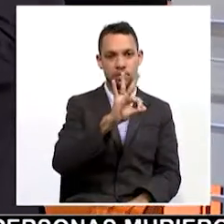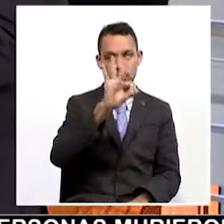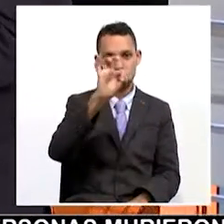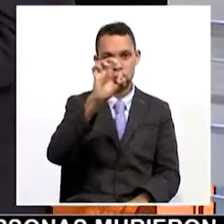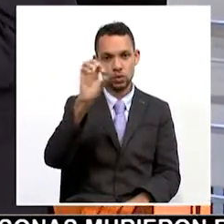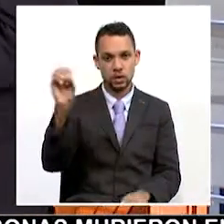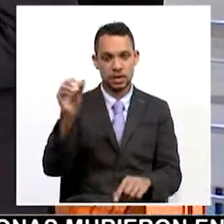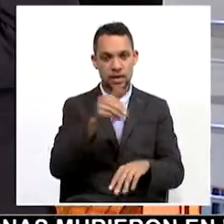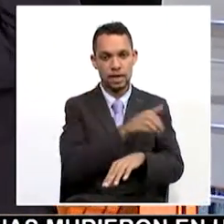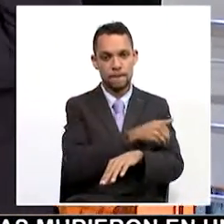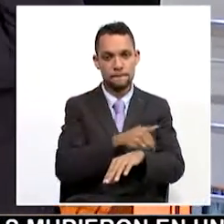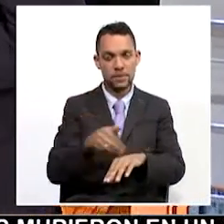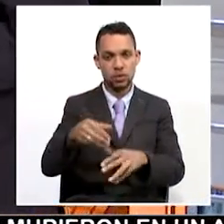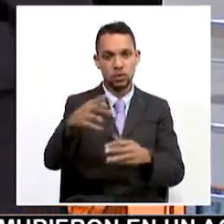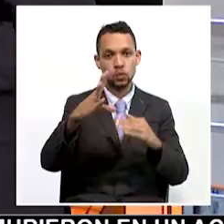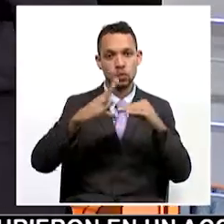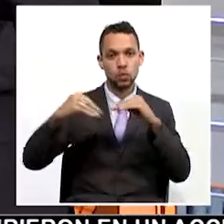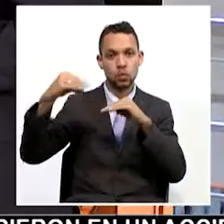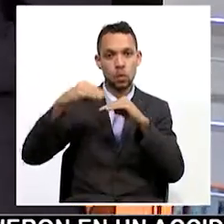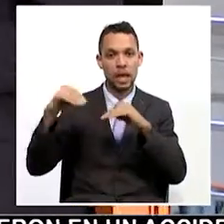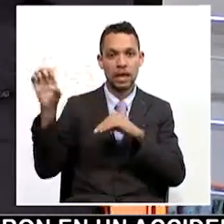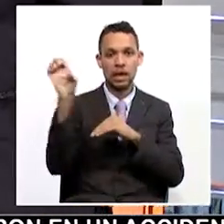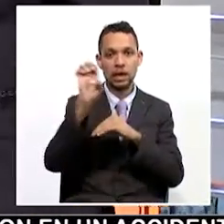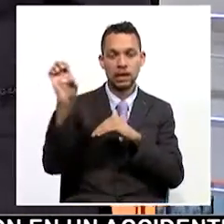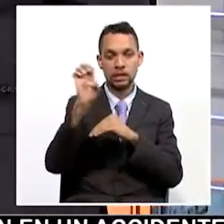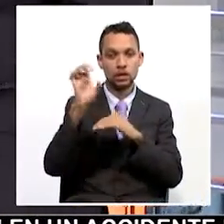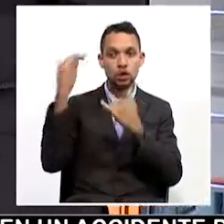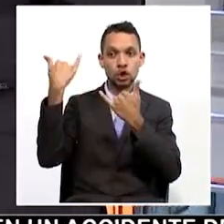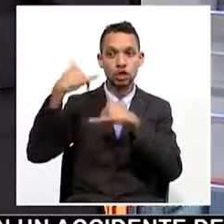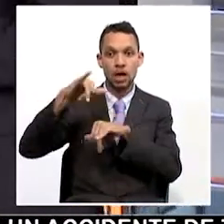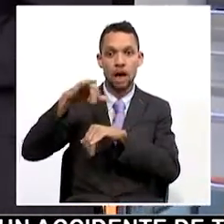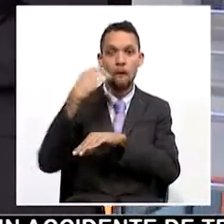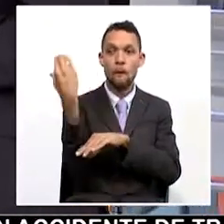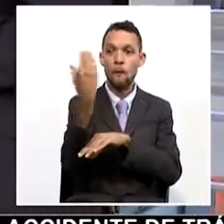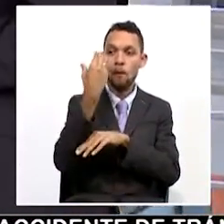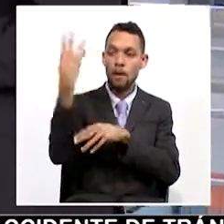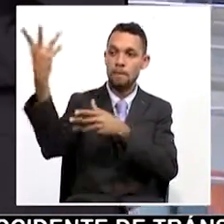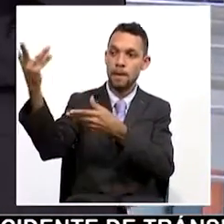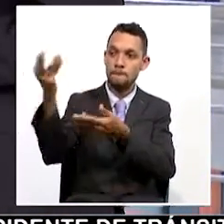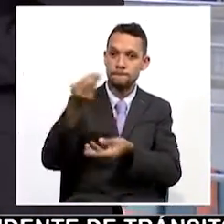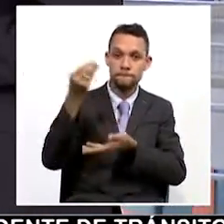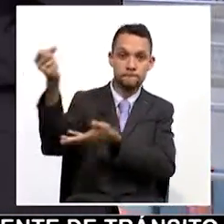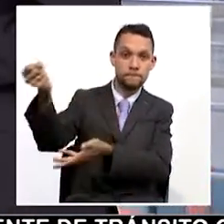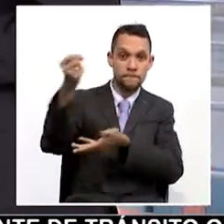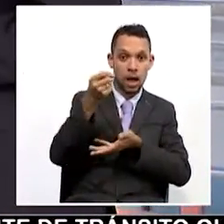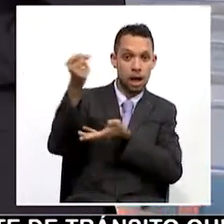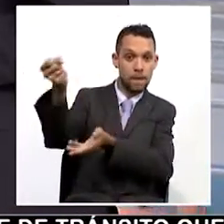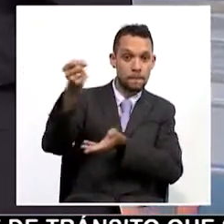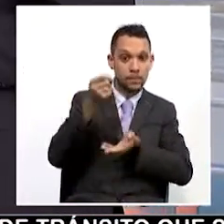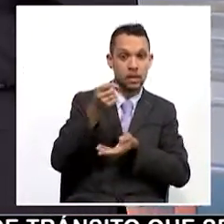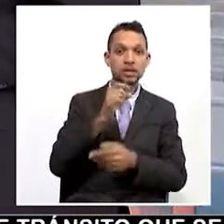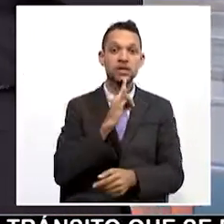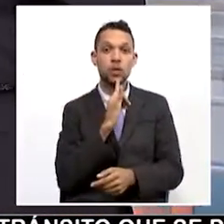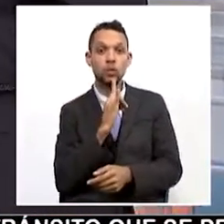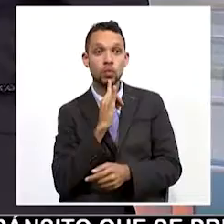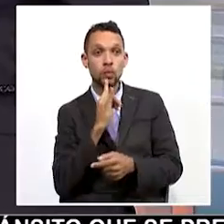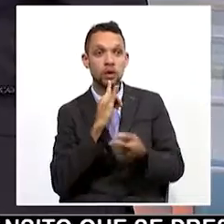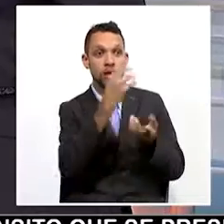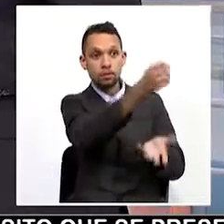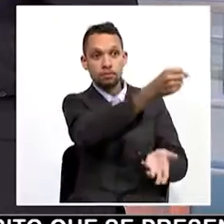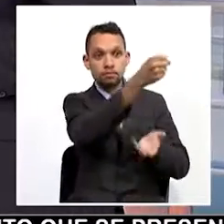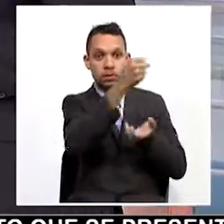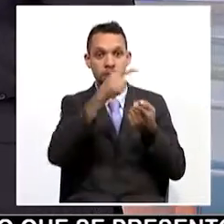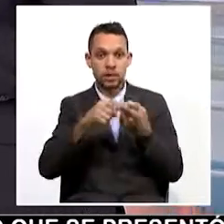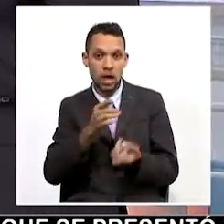millones de dólares solo en enero han ingresado al país por cuestiones de remesa de países como Estados Unidos,